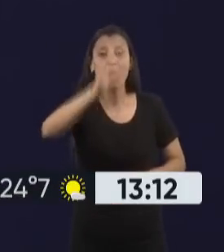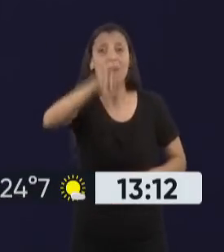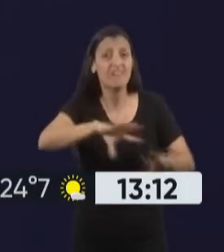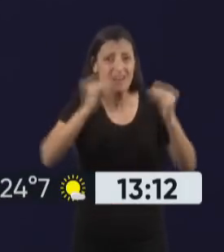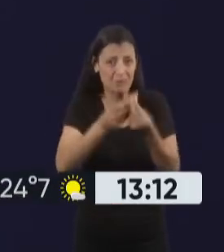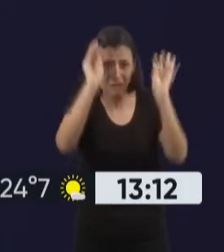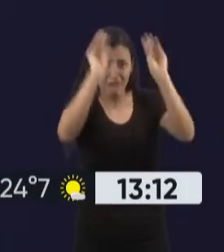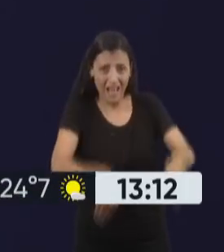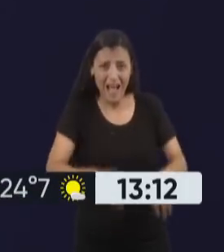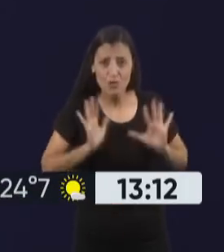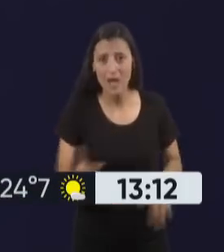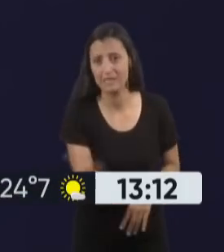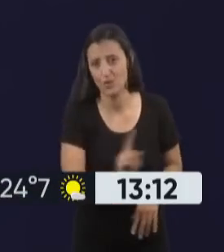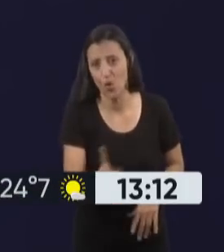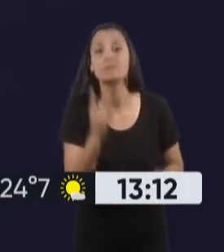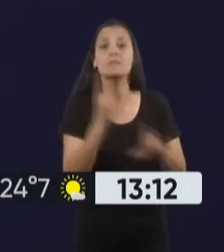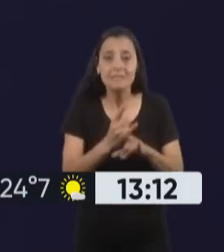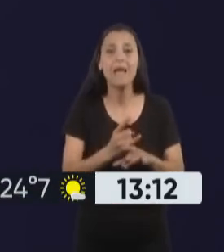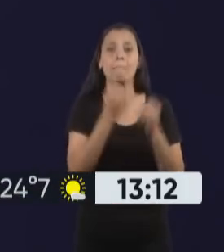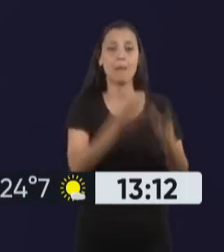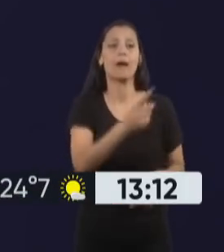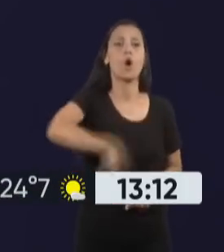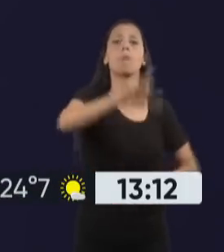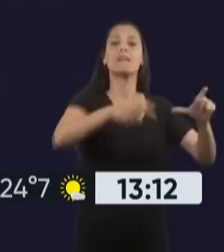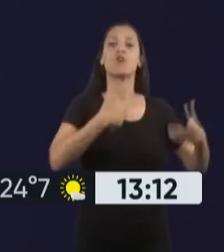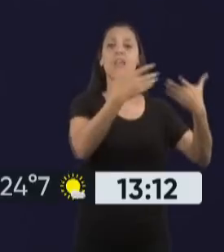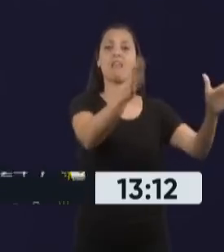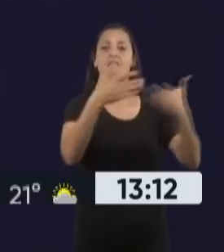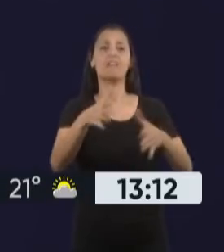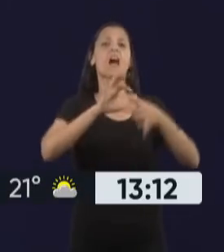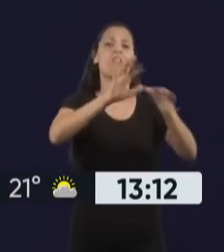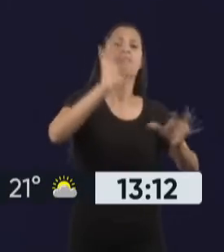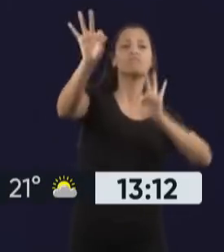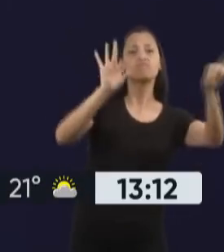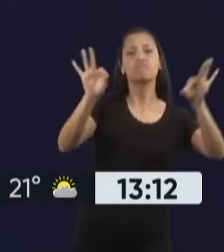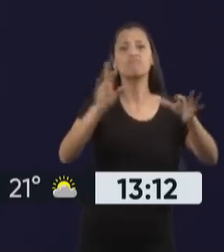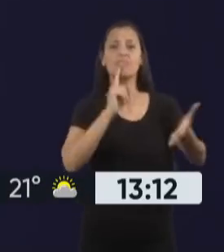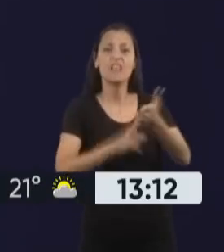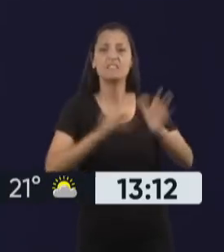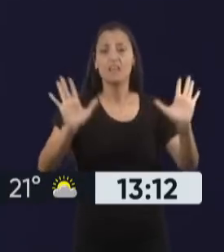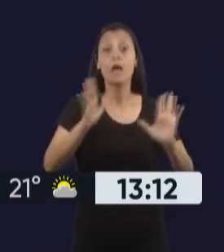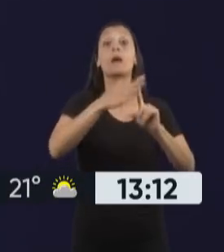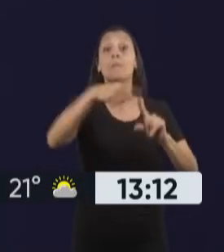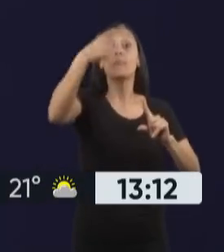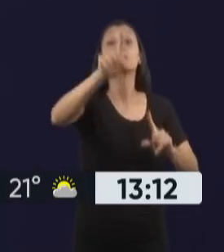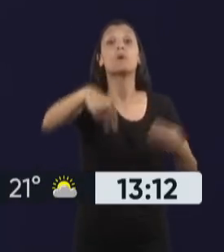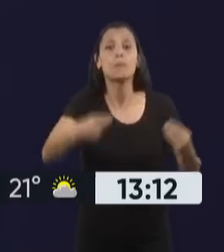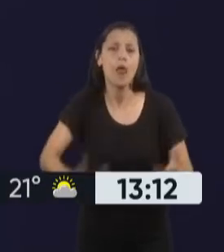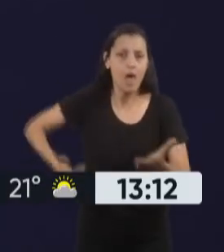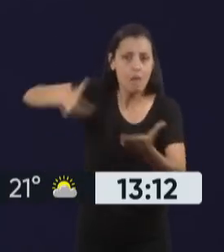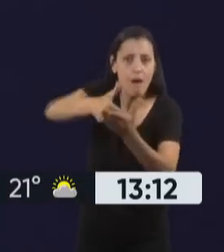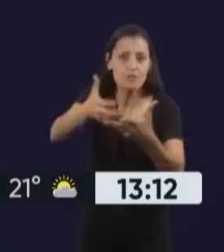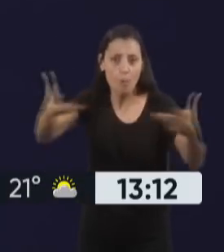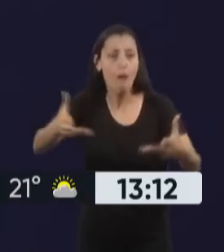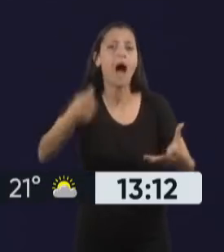Así que, y esa mayor libertad te da mayor libertad también después para consumir, para invertir, para ahorrar,